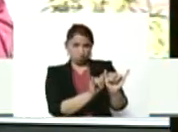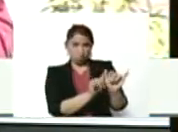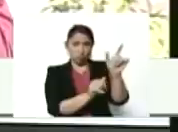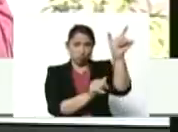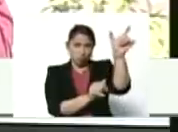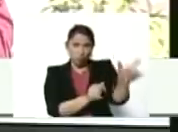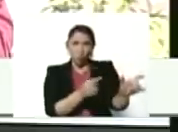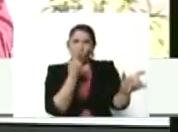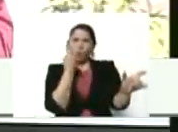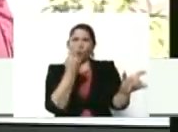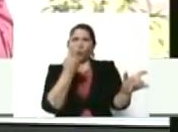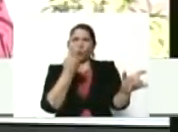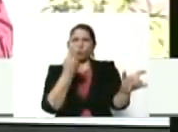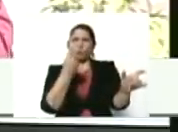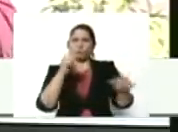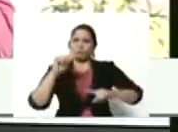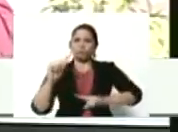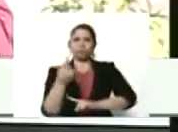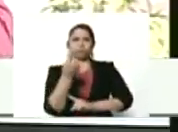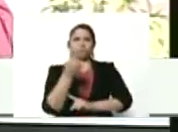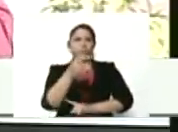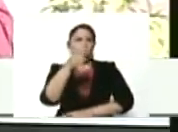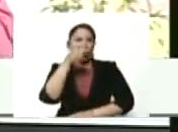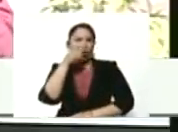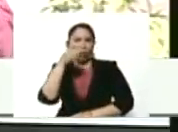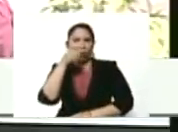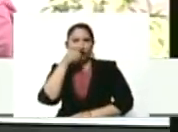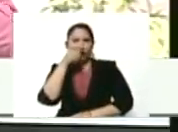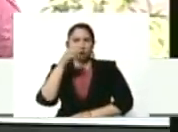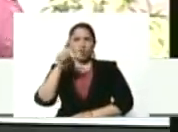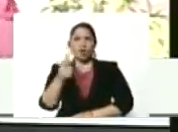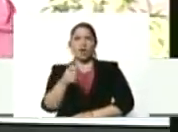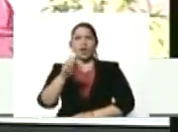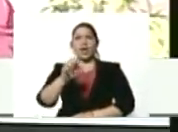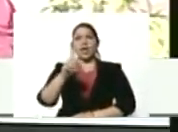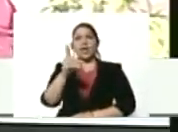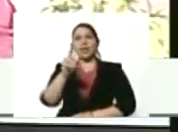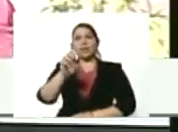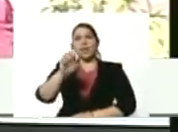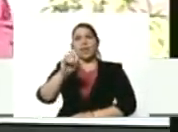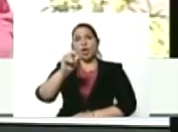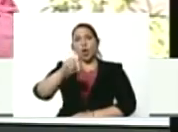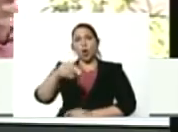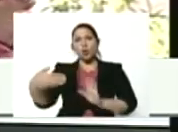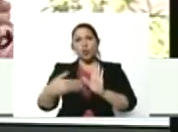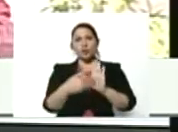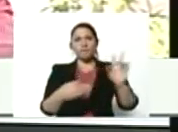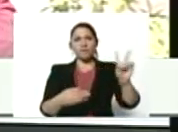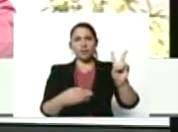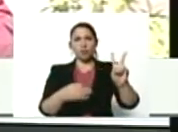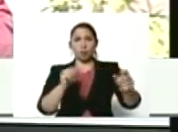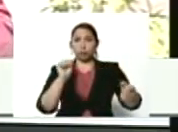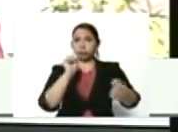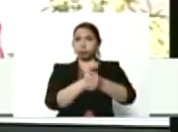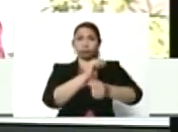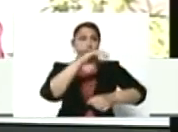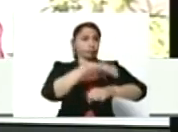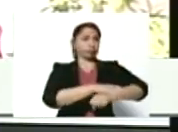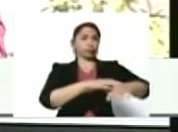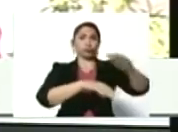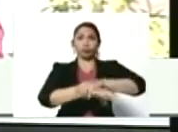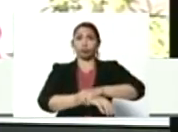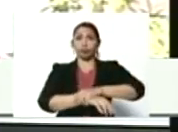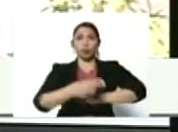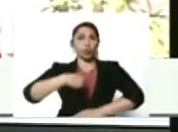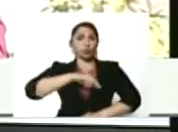uno de los protagonistas de la operación terrorista Gedeón contra Venezuela. Fue capturado porque nosotros no dejamos